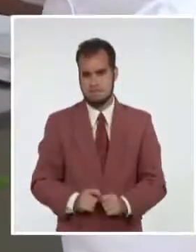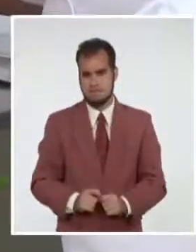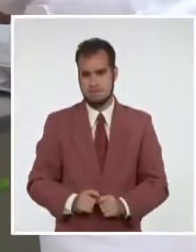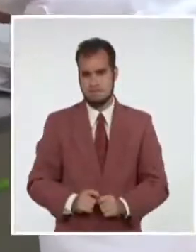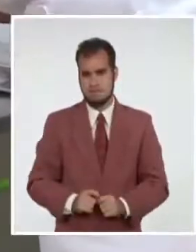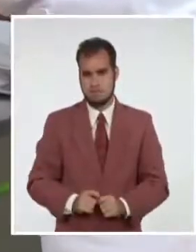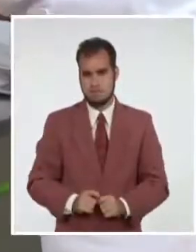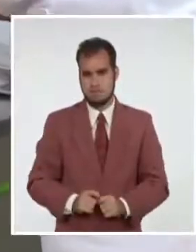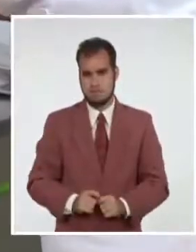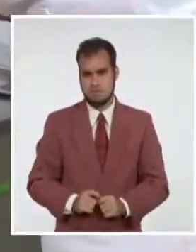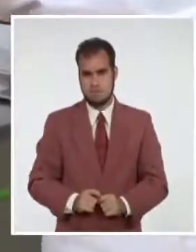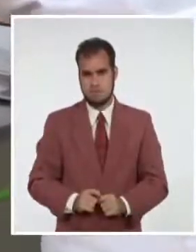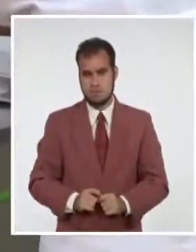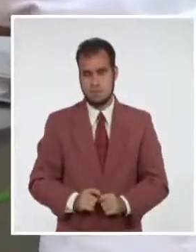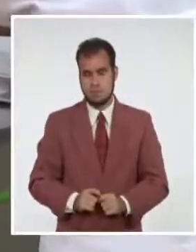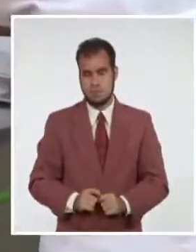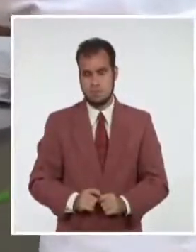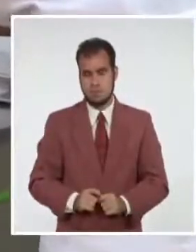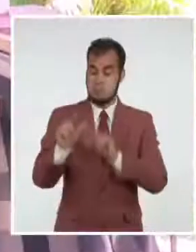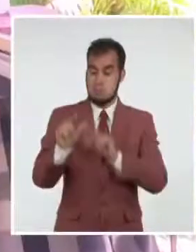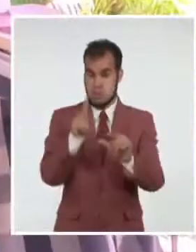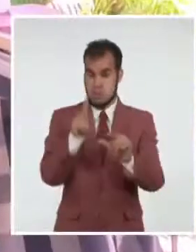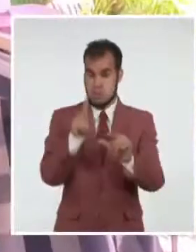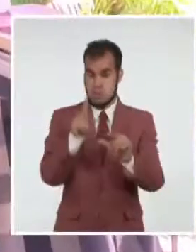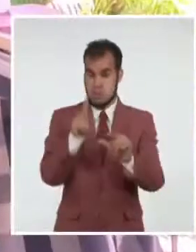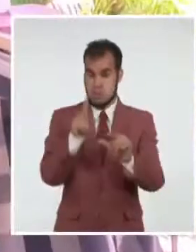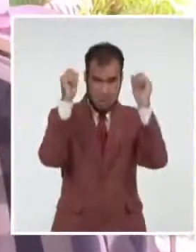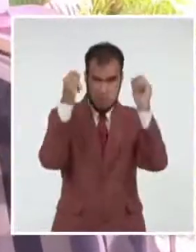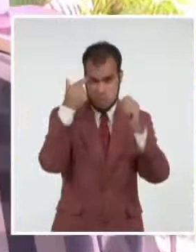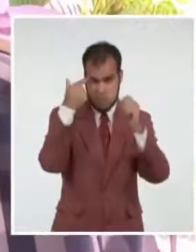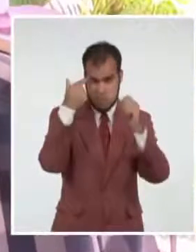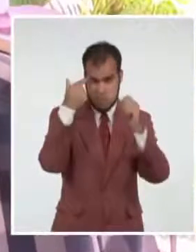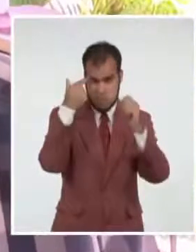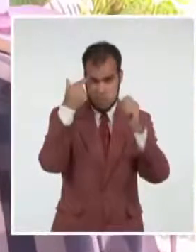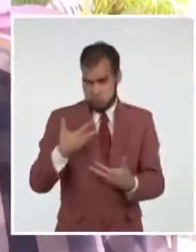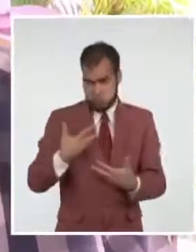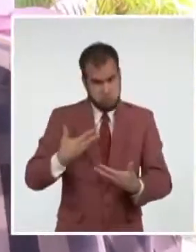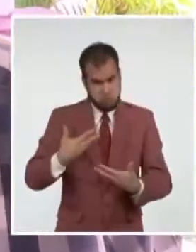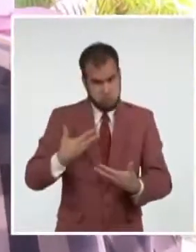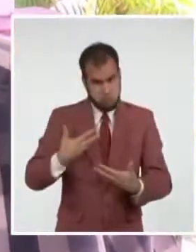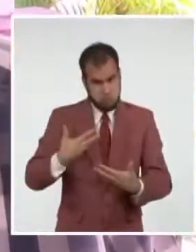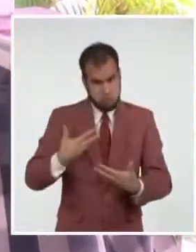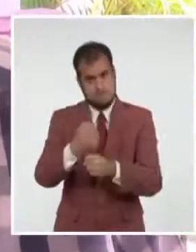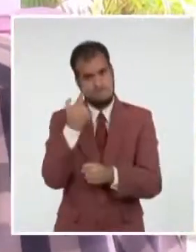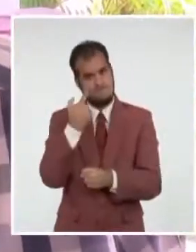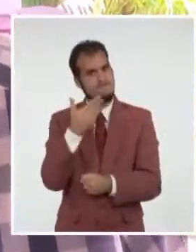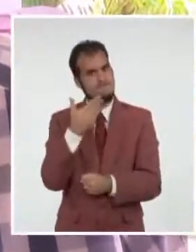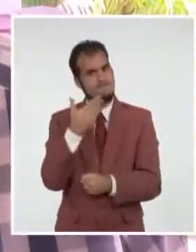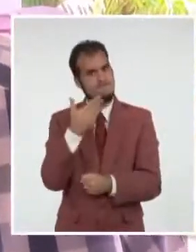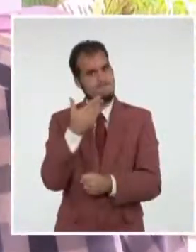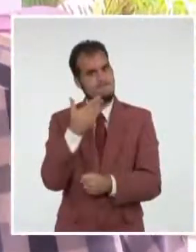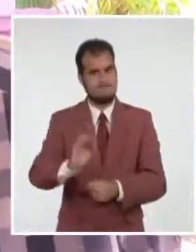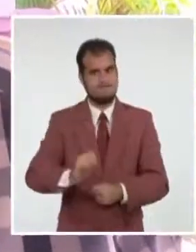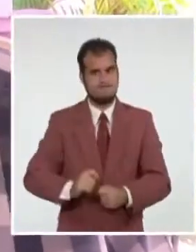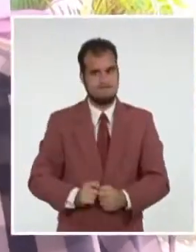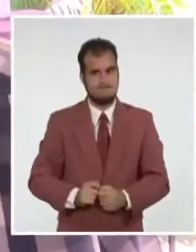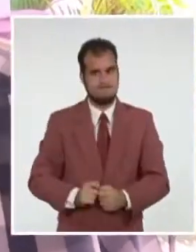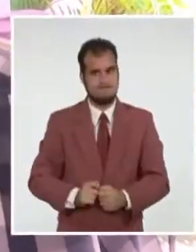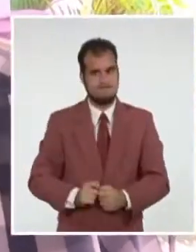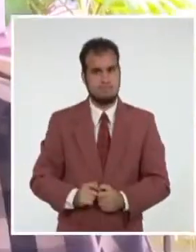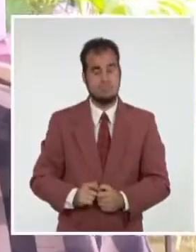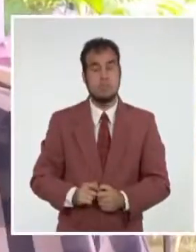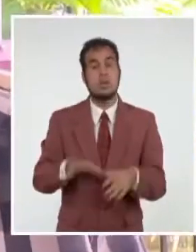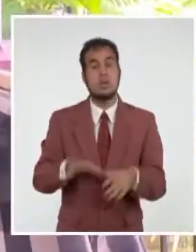del personal de salud ha sido increíble, como siempre, como nos tienen